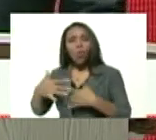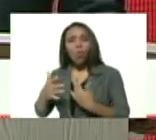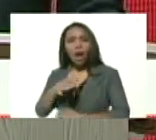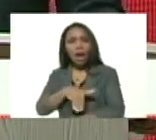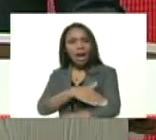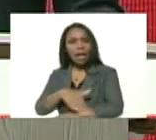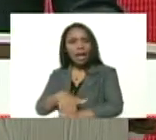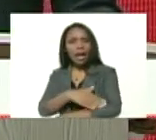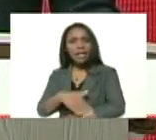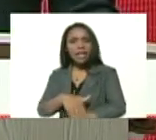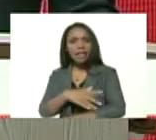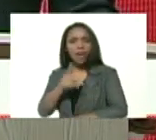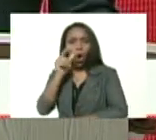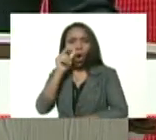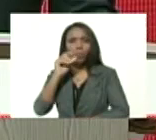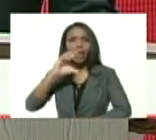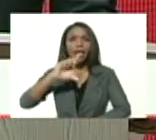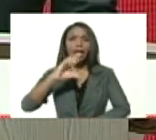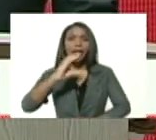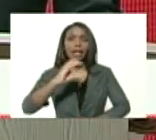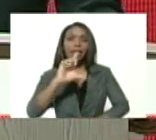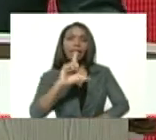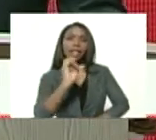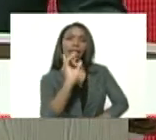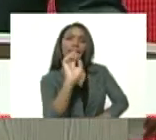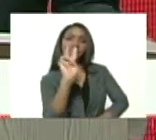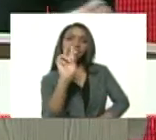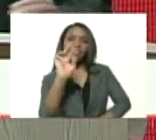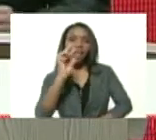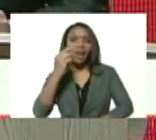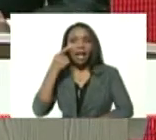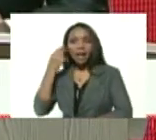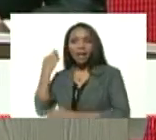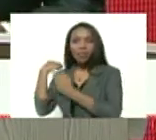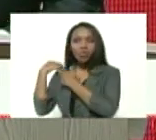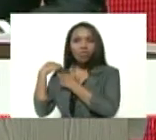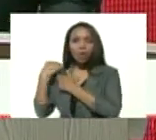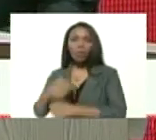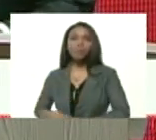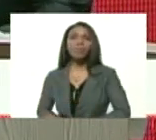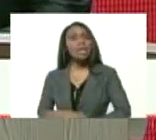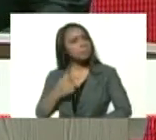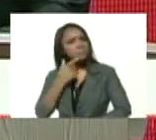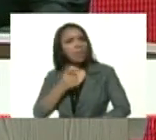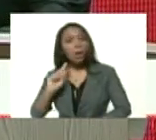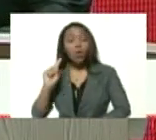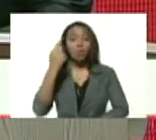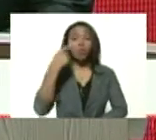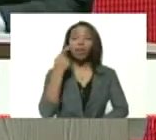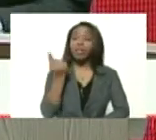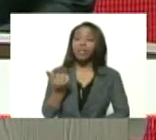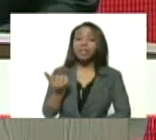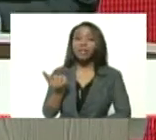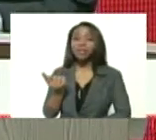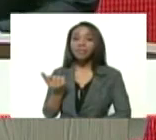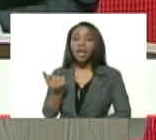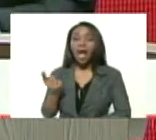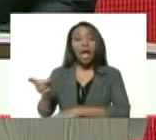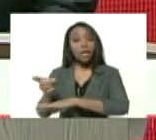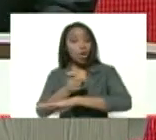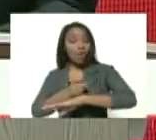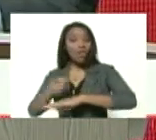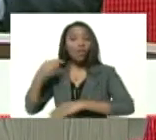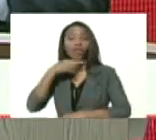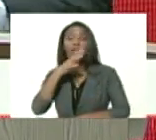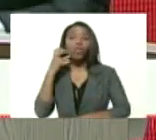residencia de Cliver Alcalá Cordones. Es decir, que lo primero que él dice es que el gobierno de Iván